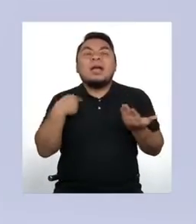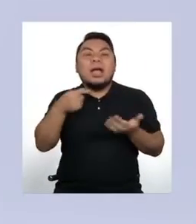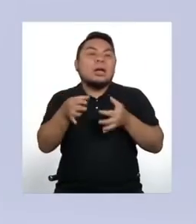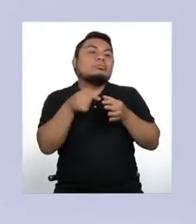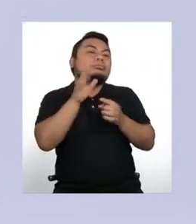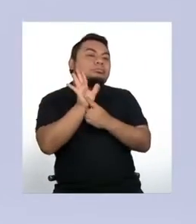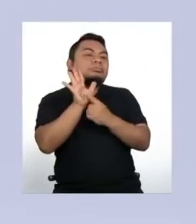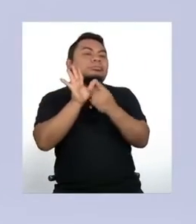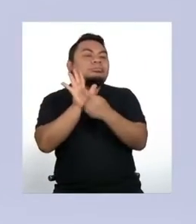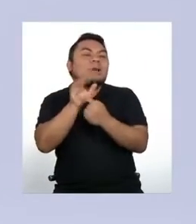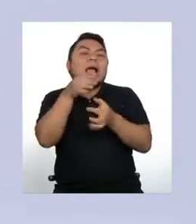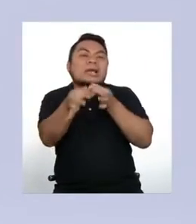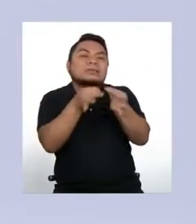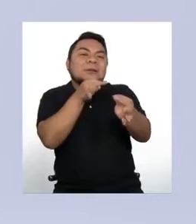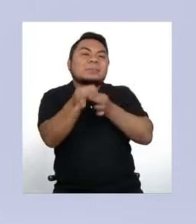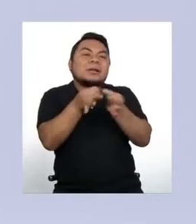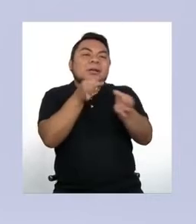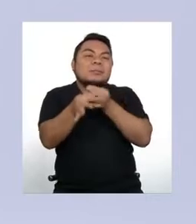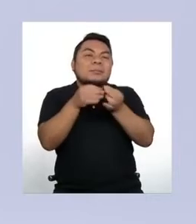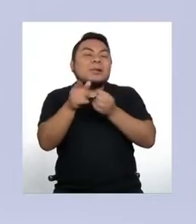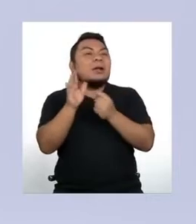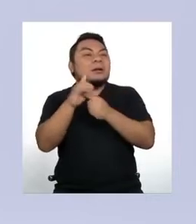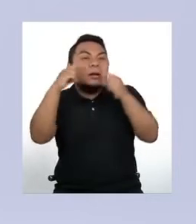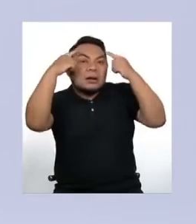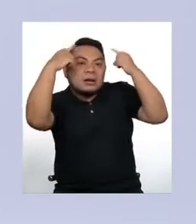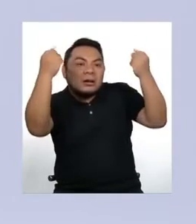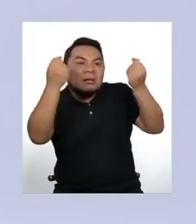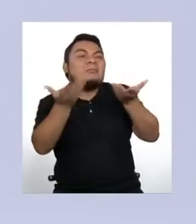colores que tienen un gran contraste entre sí.